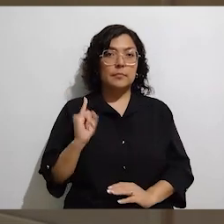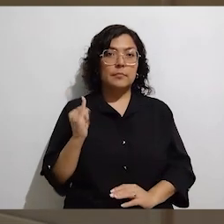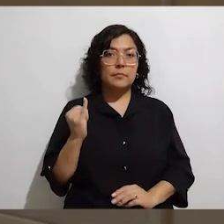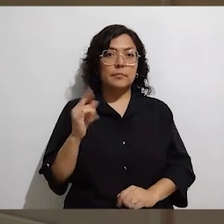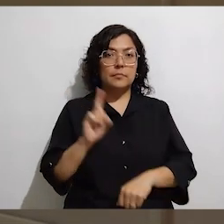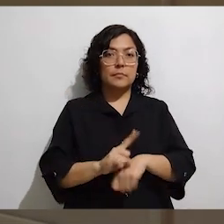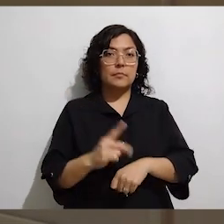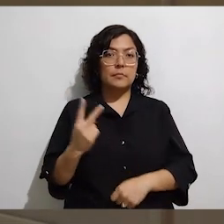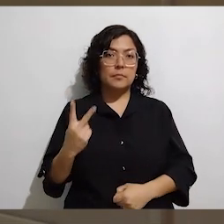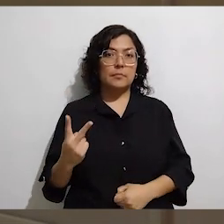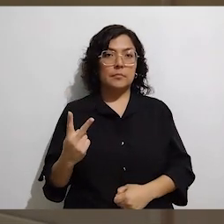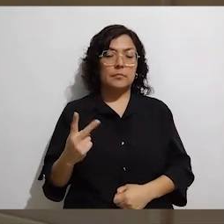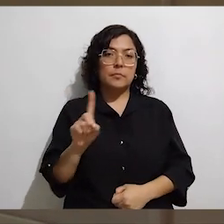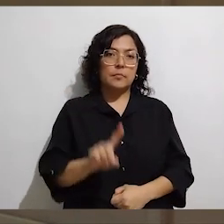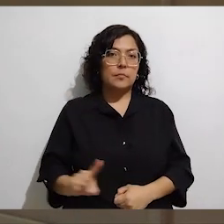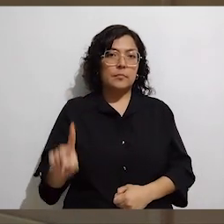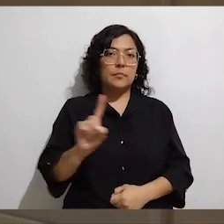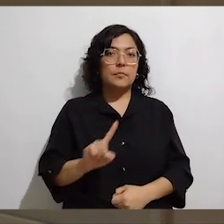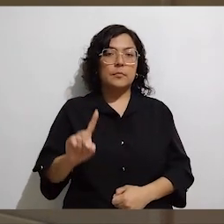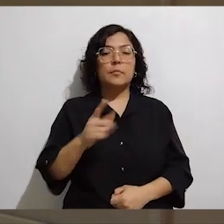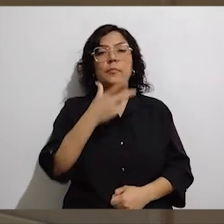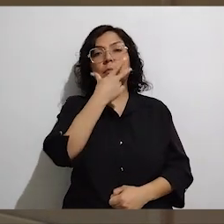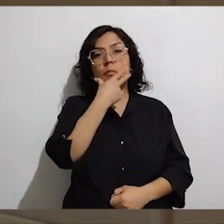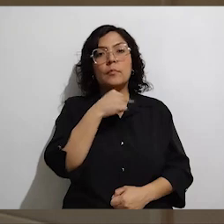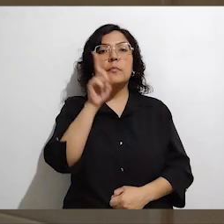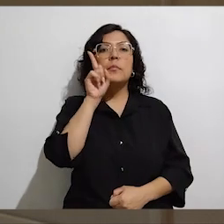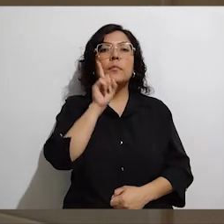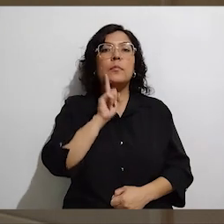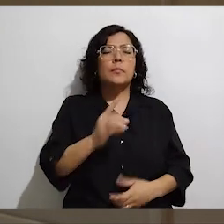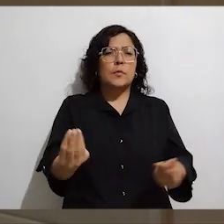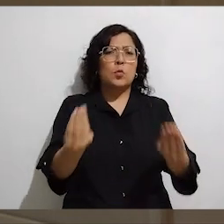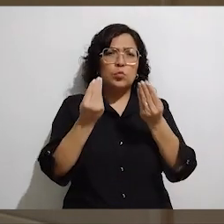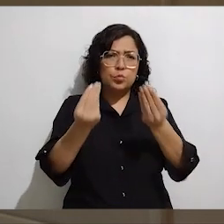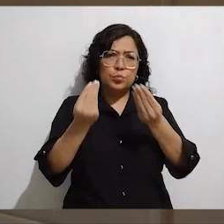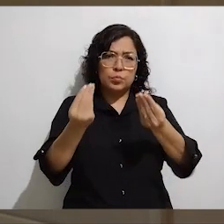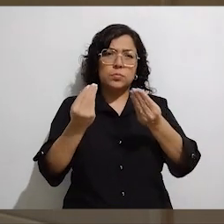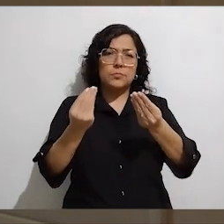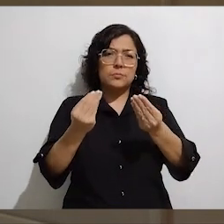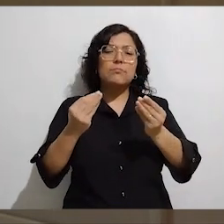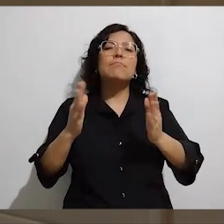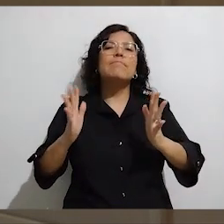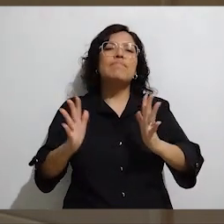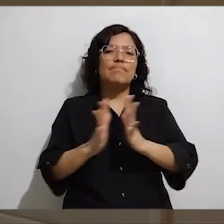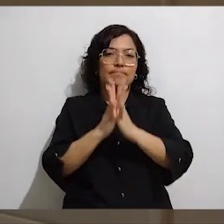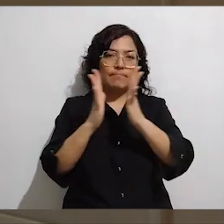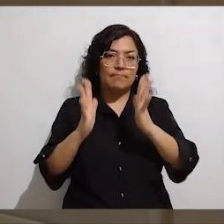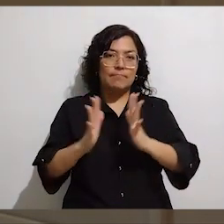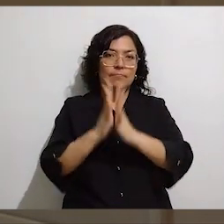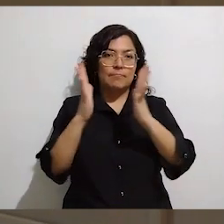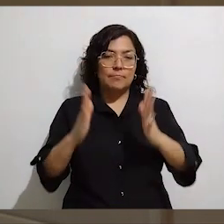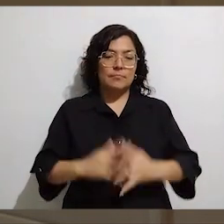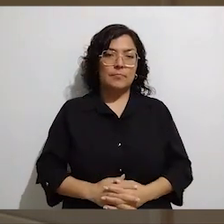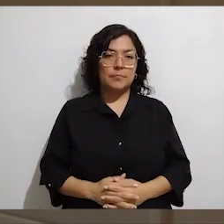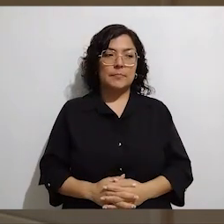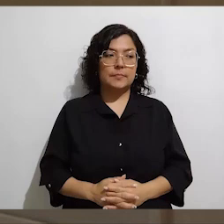las y los electores coahuilenses tuvieron a bien salir en un número impresionante de participación ciudadana, es